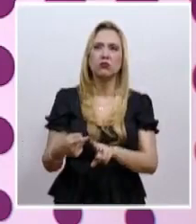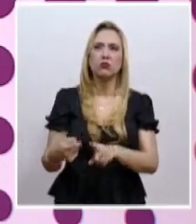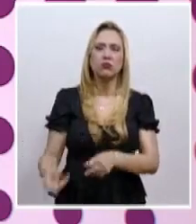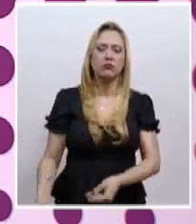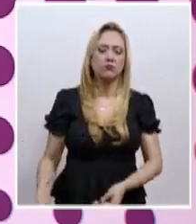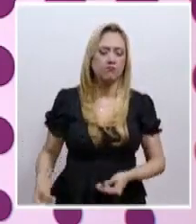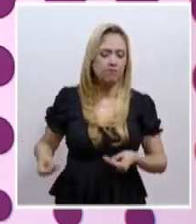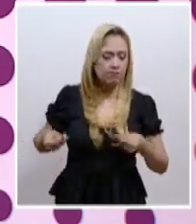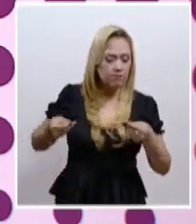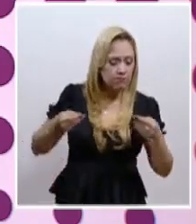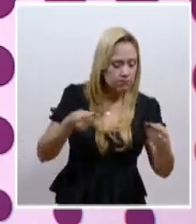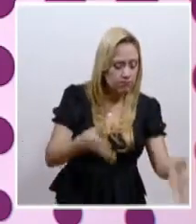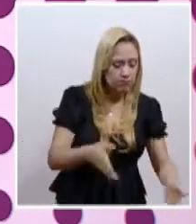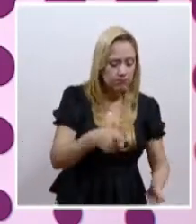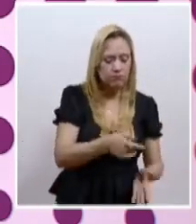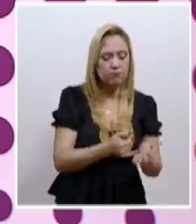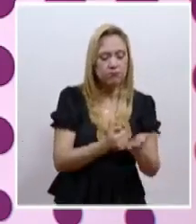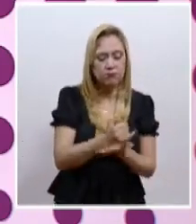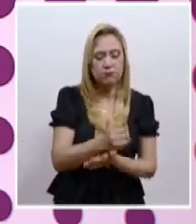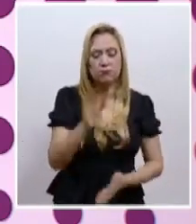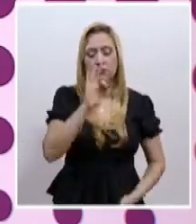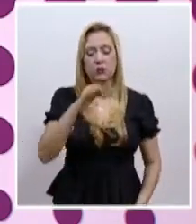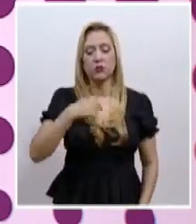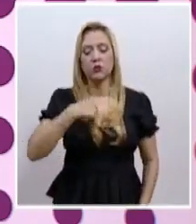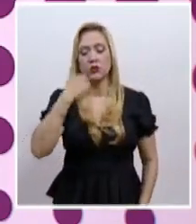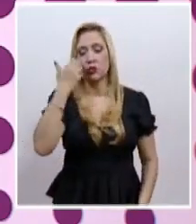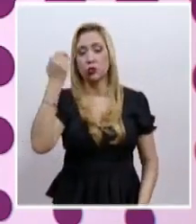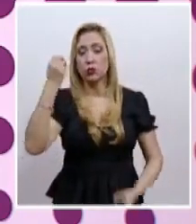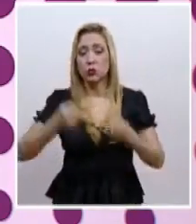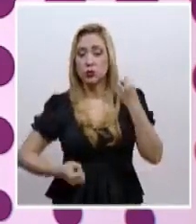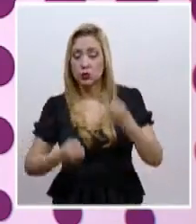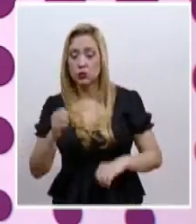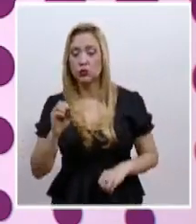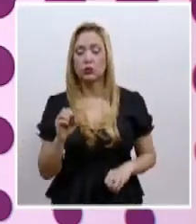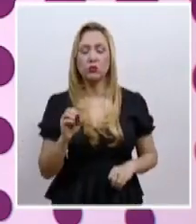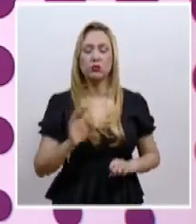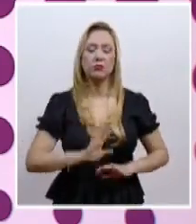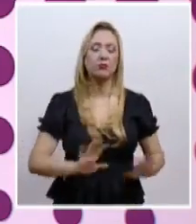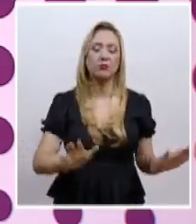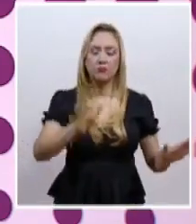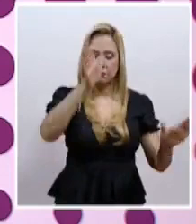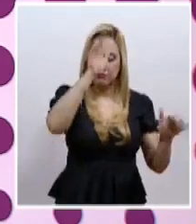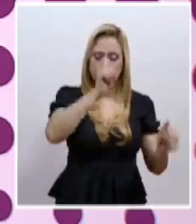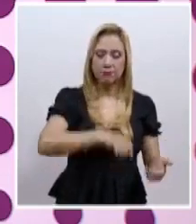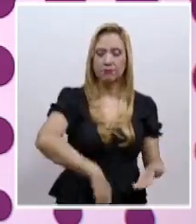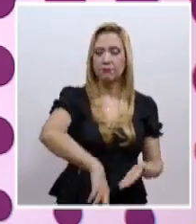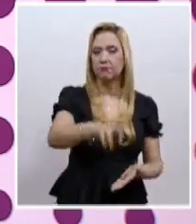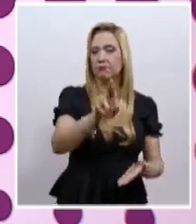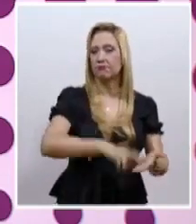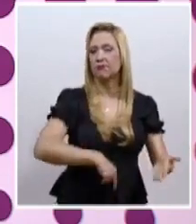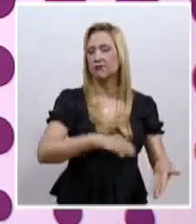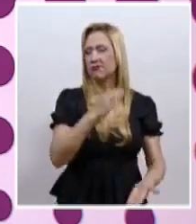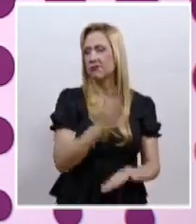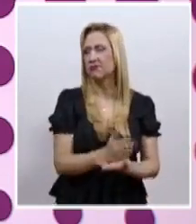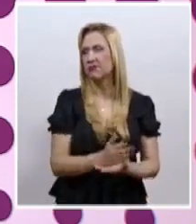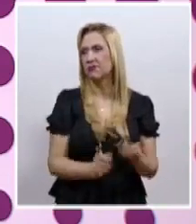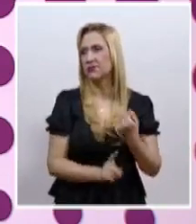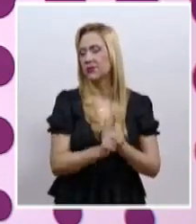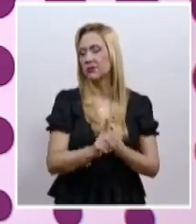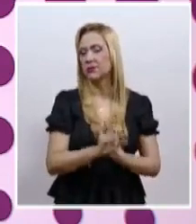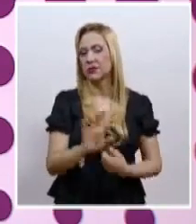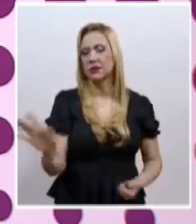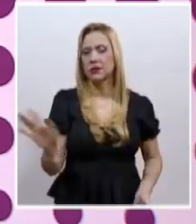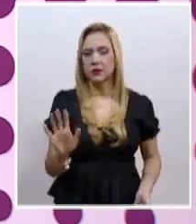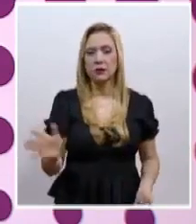poder sobre la decisión de que si yo sigo con un juicio o si yo llego a un convenio para terminar mi conflicto a la